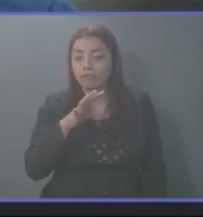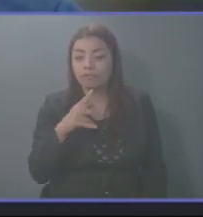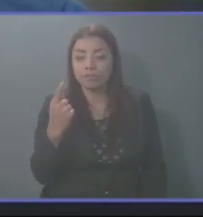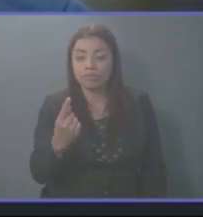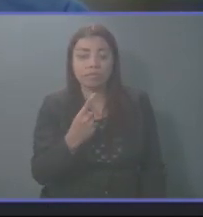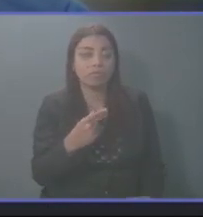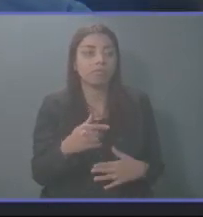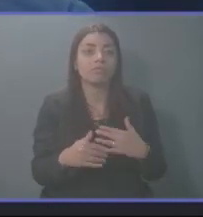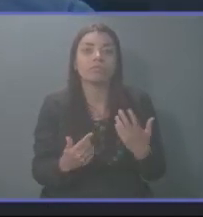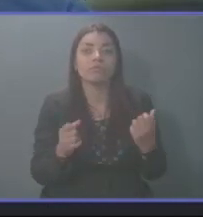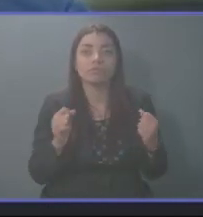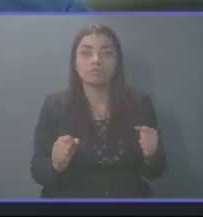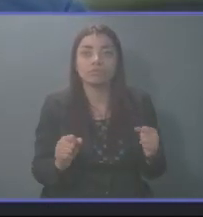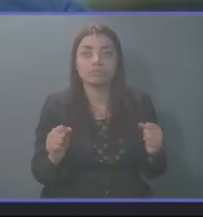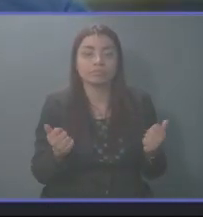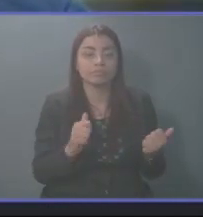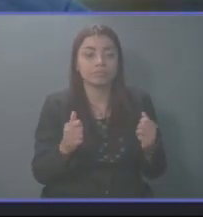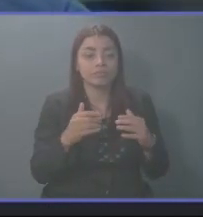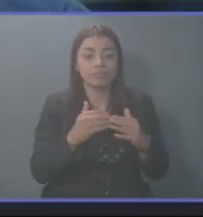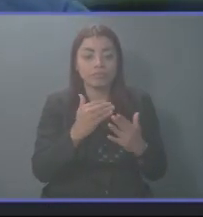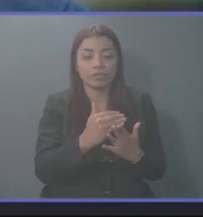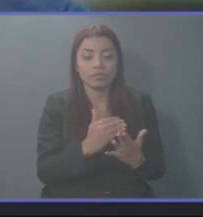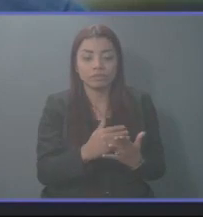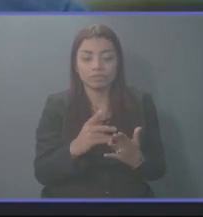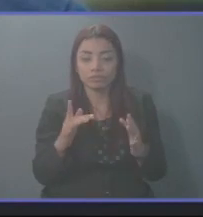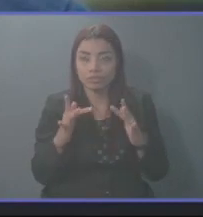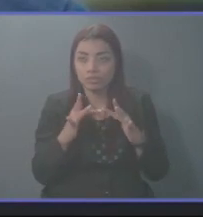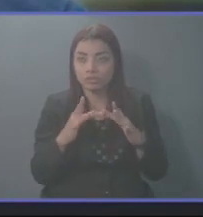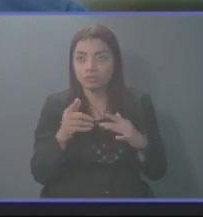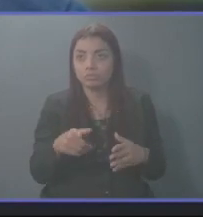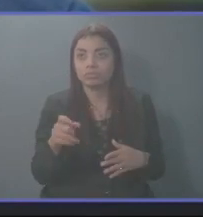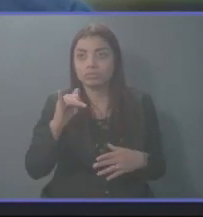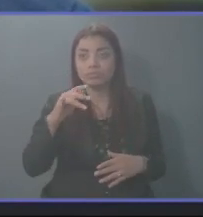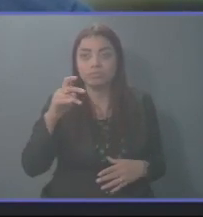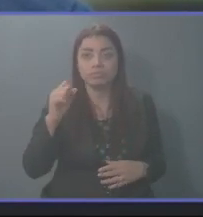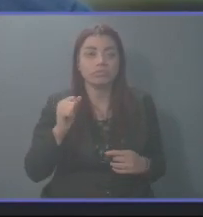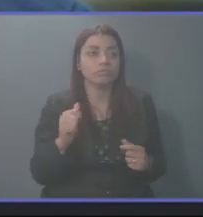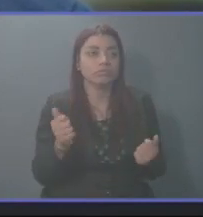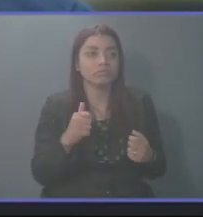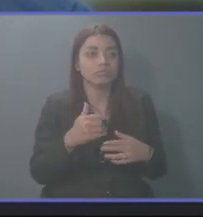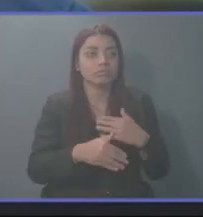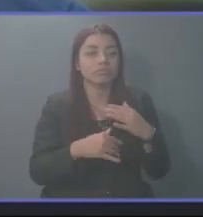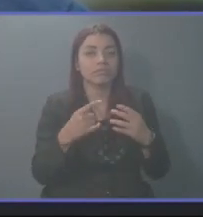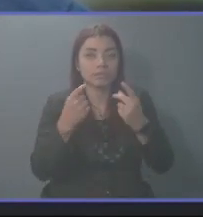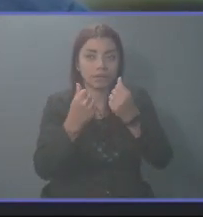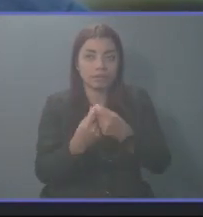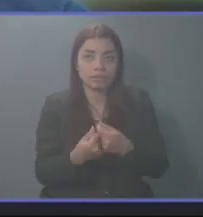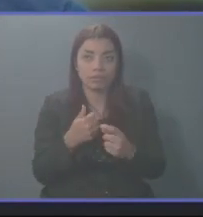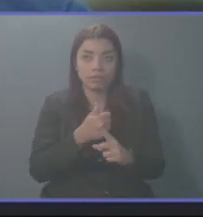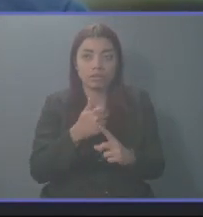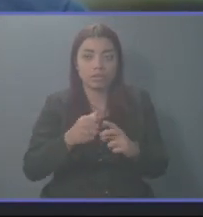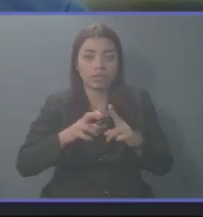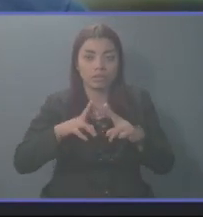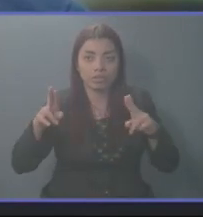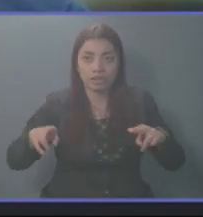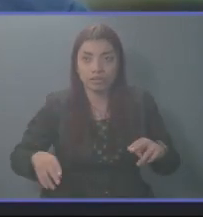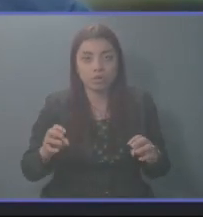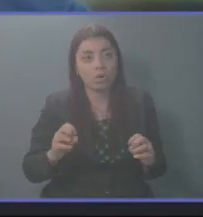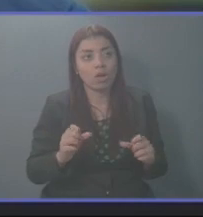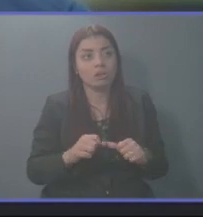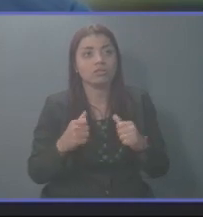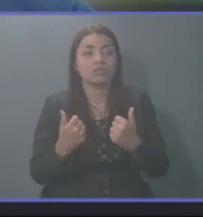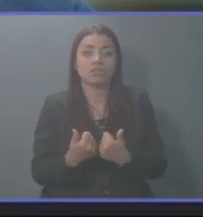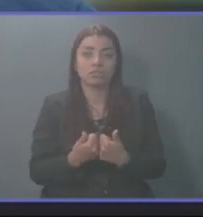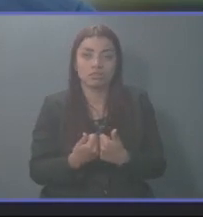alta competencia que conformen las selecciones serán gestionados por el INDES y con cargo al presupuesto de cada federación o asociación